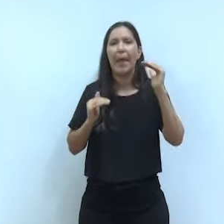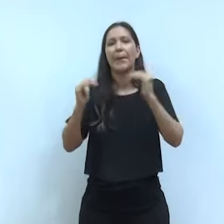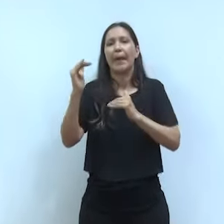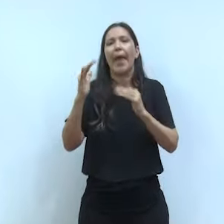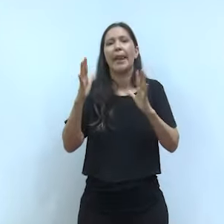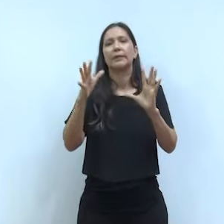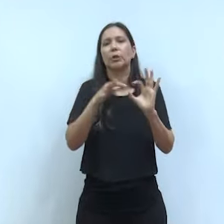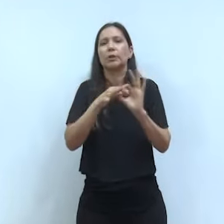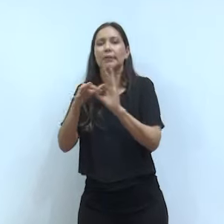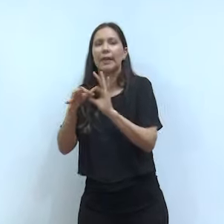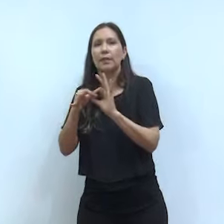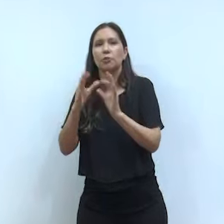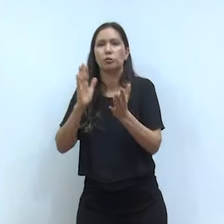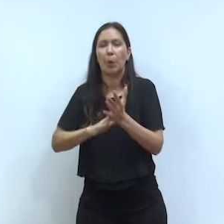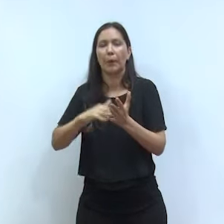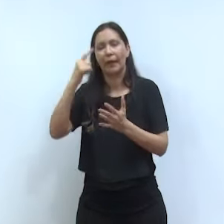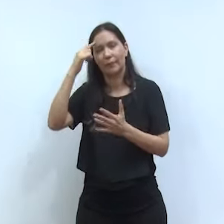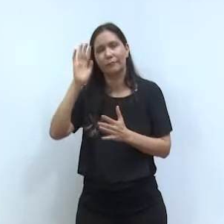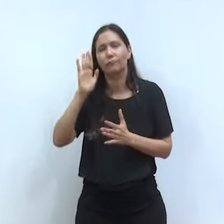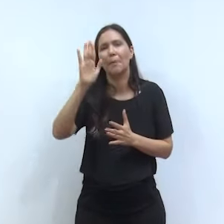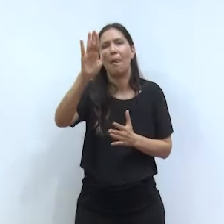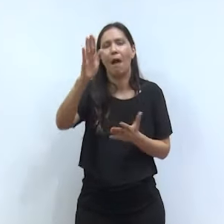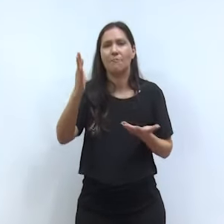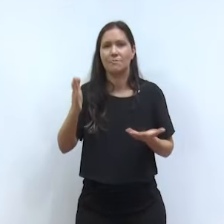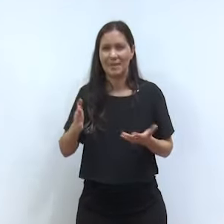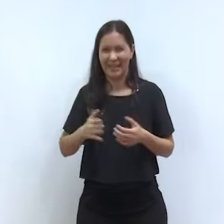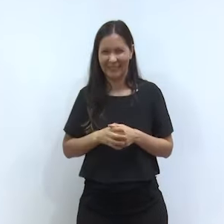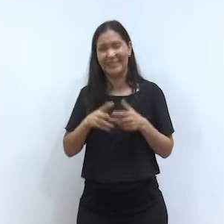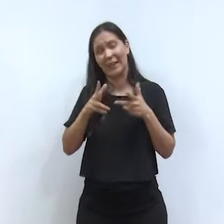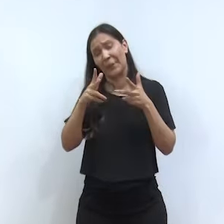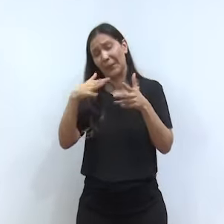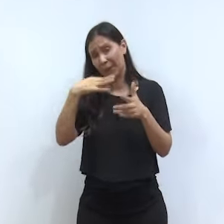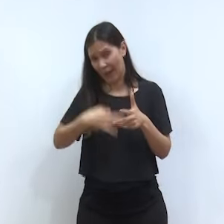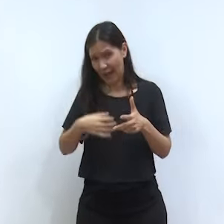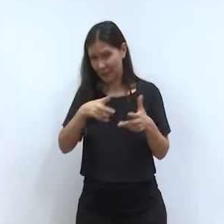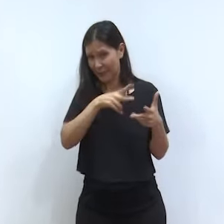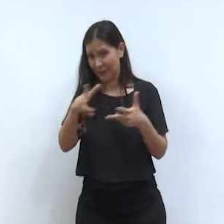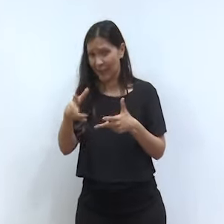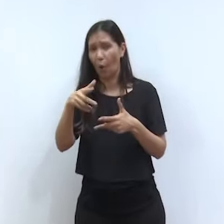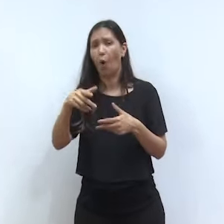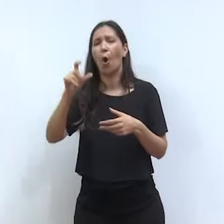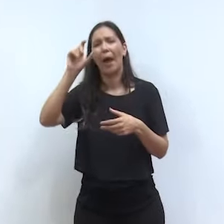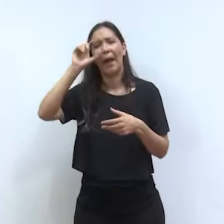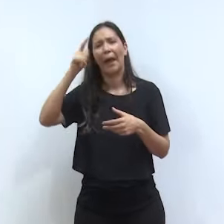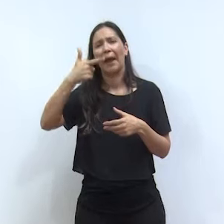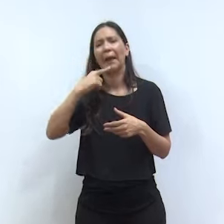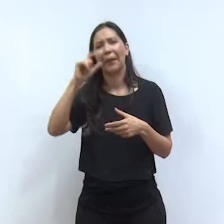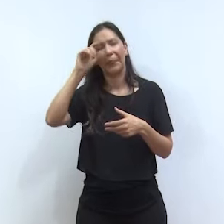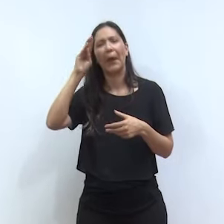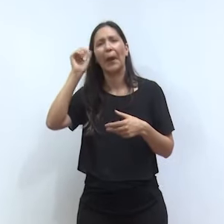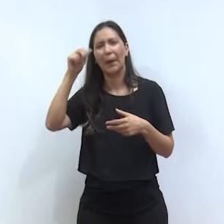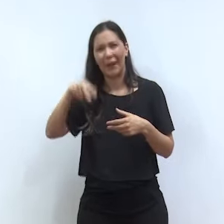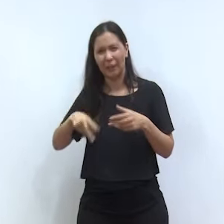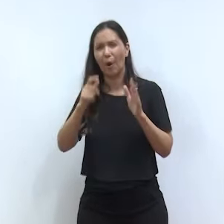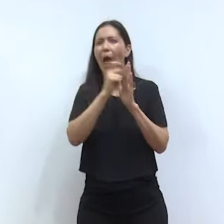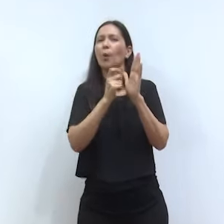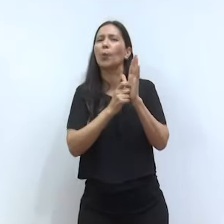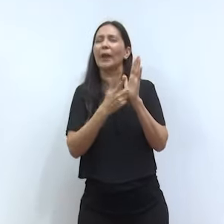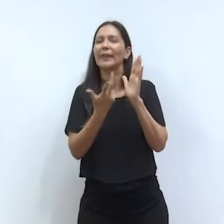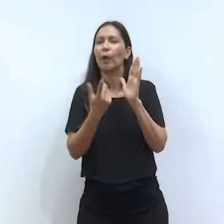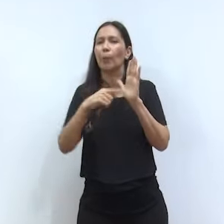de esperanza es cierto como decía Esteban la encuesta de golpe intenta medir cuestiones de esperanza se ve que la